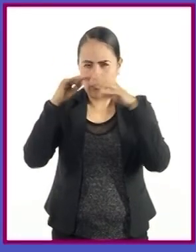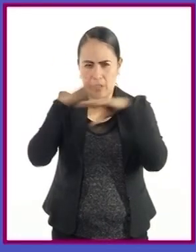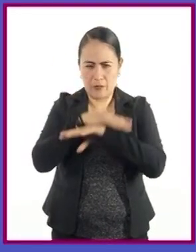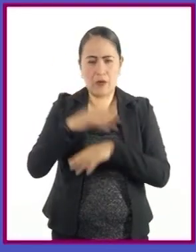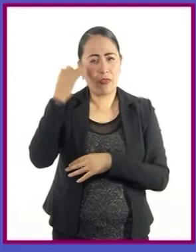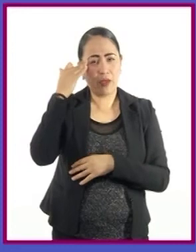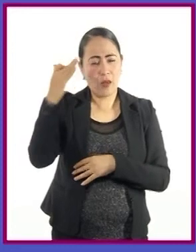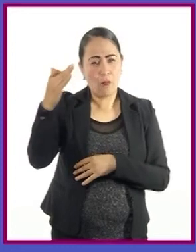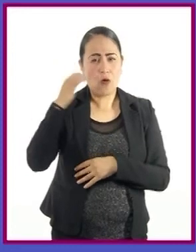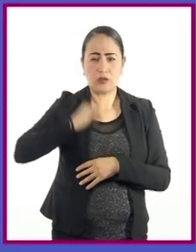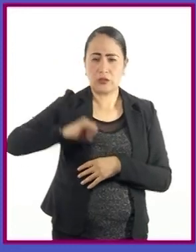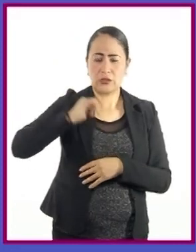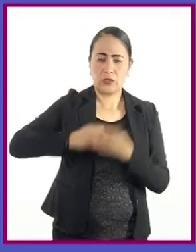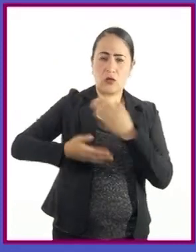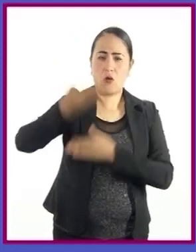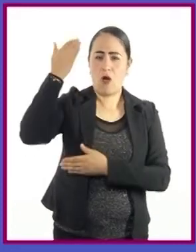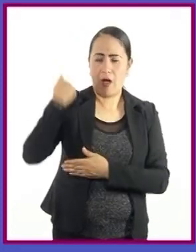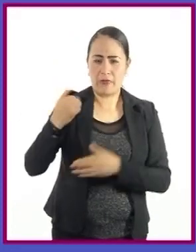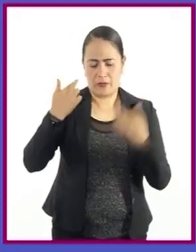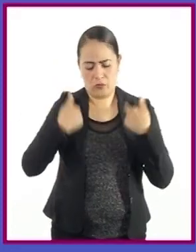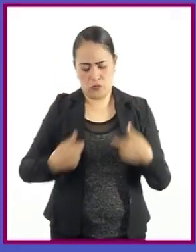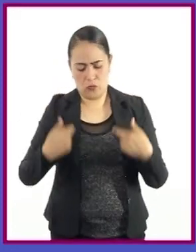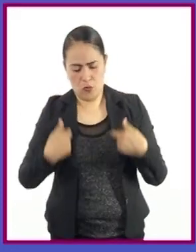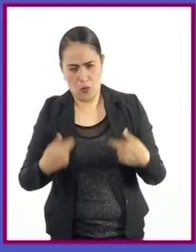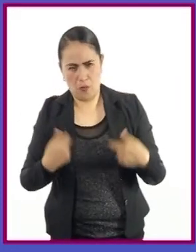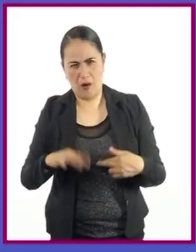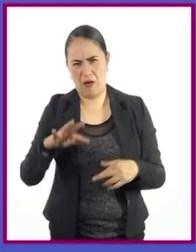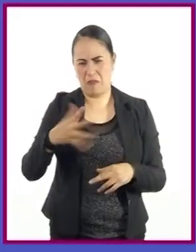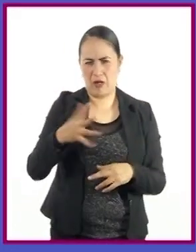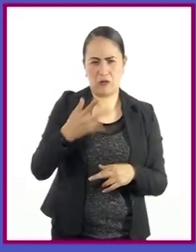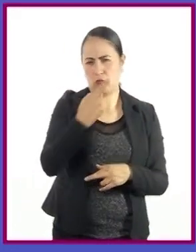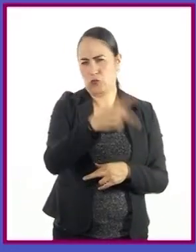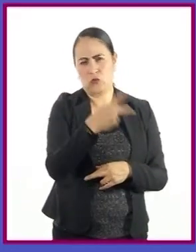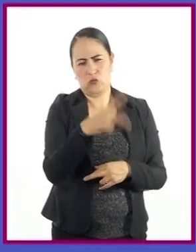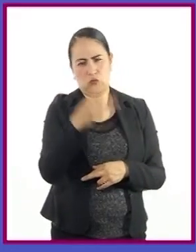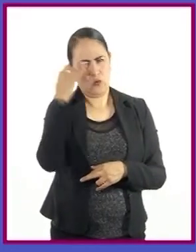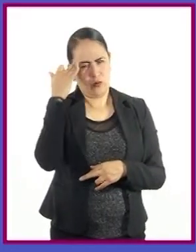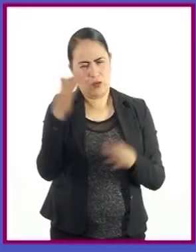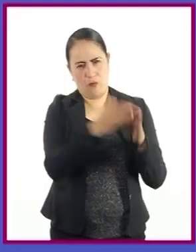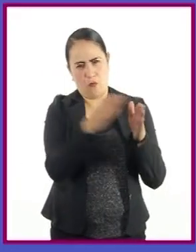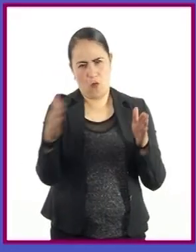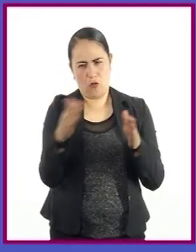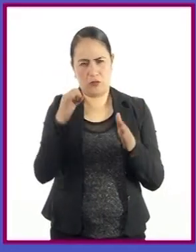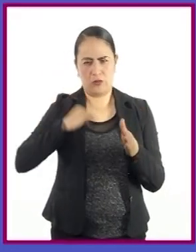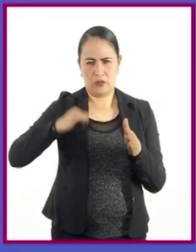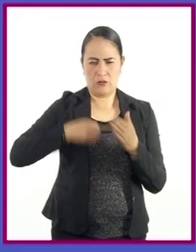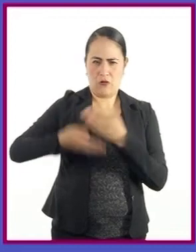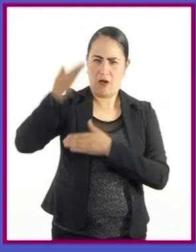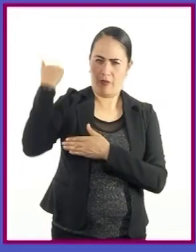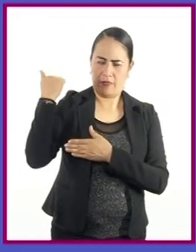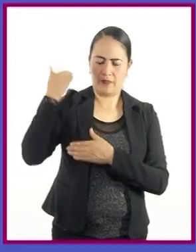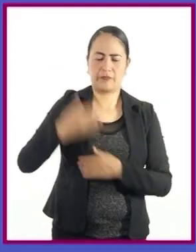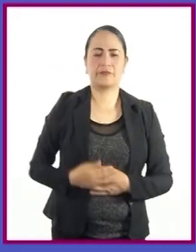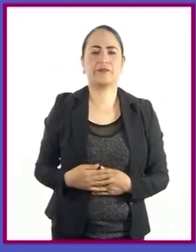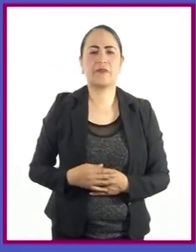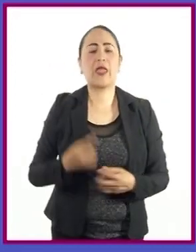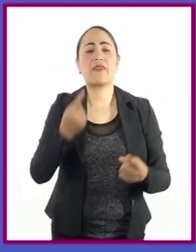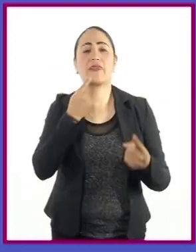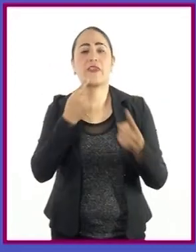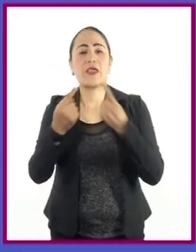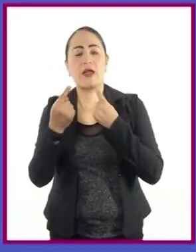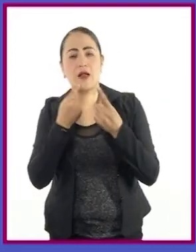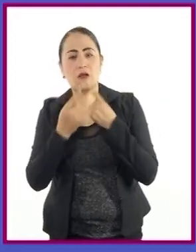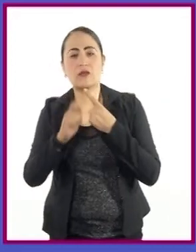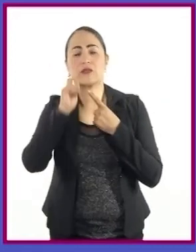siglo pasado. Usar vestuarios y objetos propios de esos años. En los diálogos, evitar